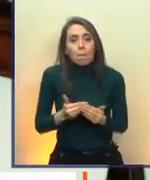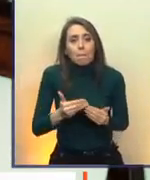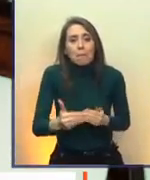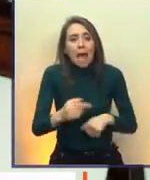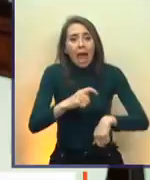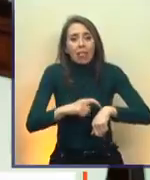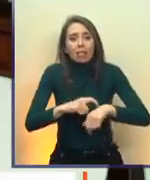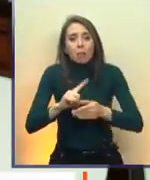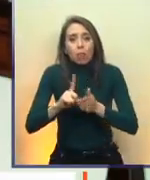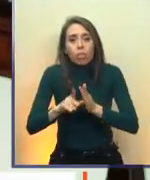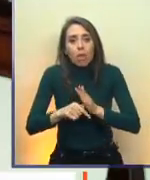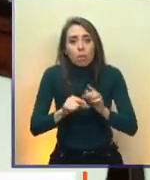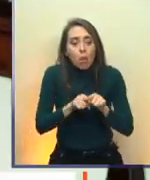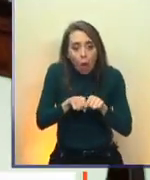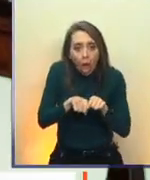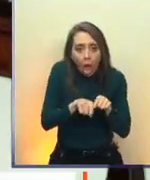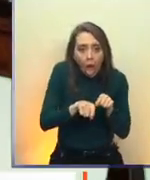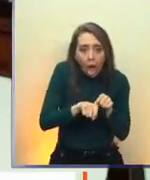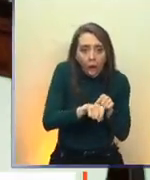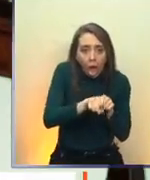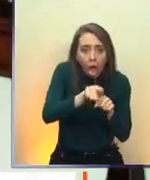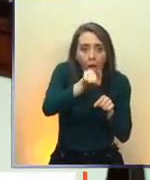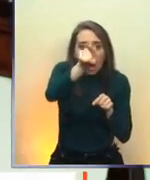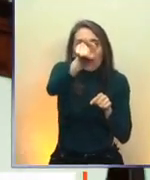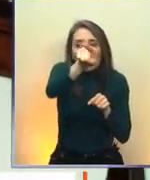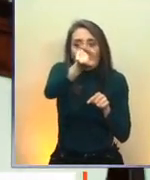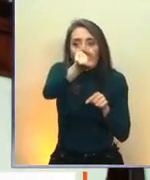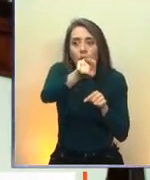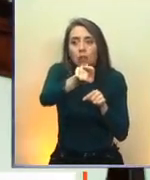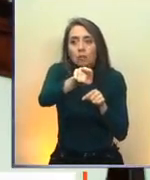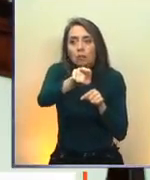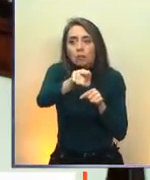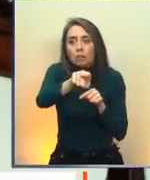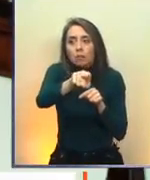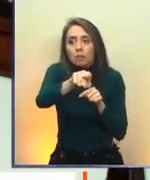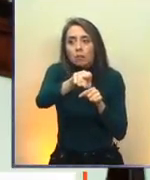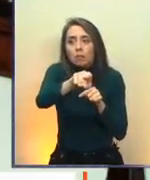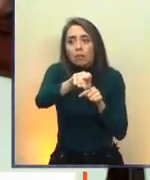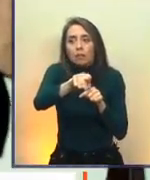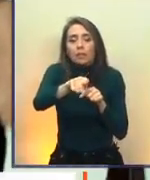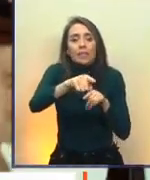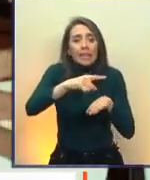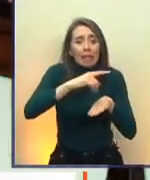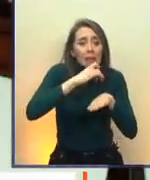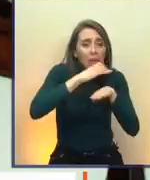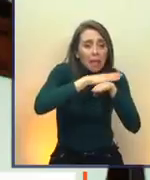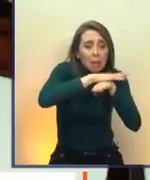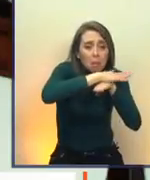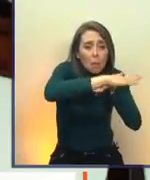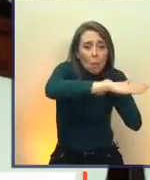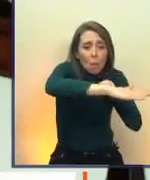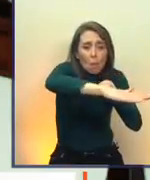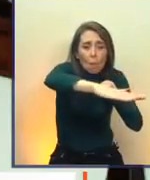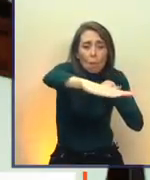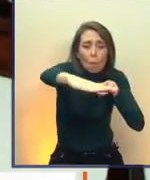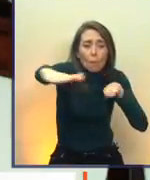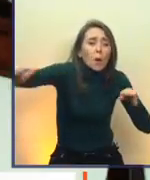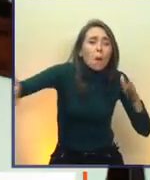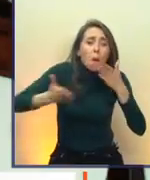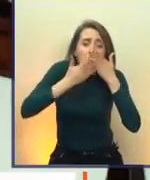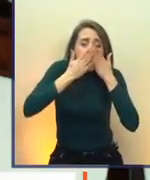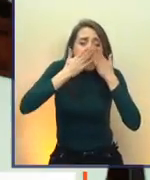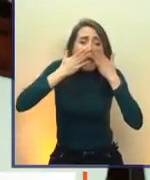de traslado para alcanzar en este desierto blanco infinito